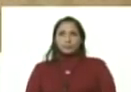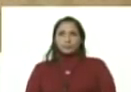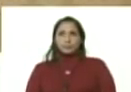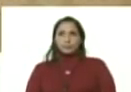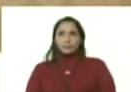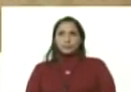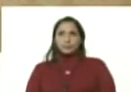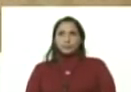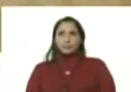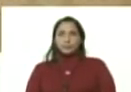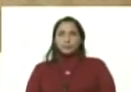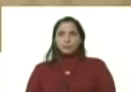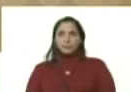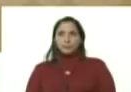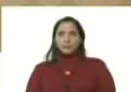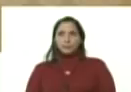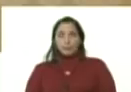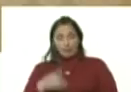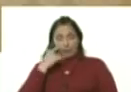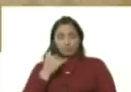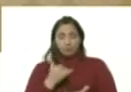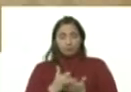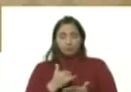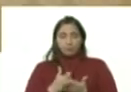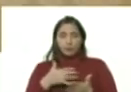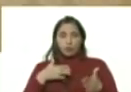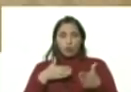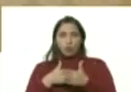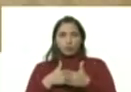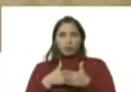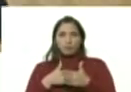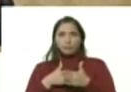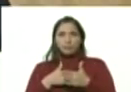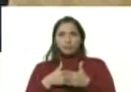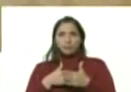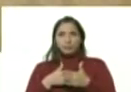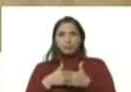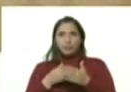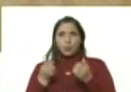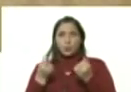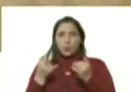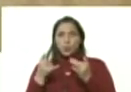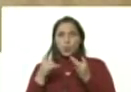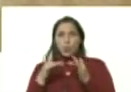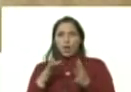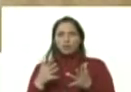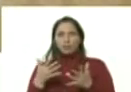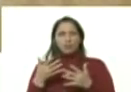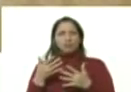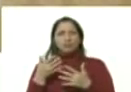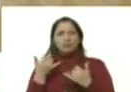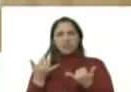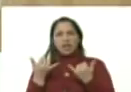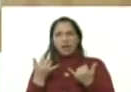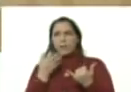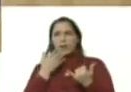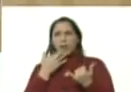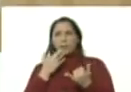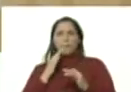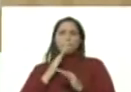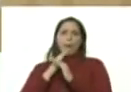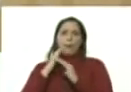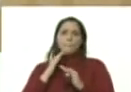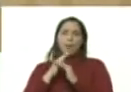medidas, fíjense ustedes, contra cuántos van ya, Carlos, pueden haber sancionado,